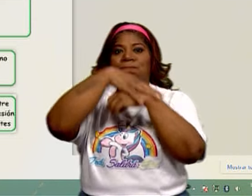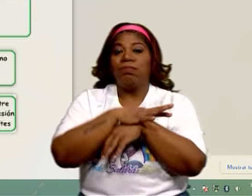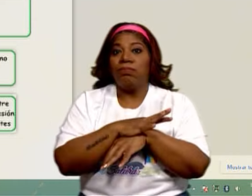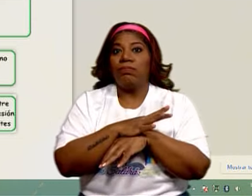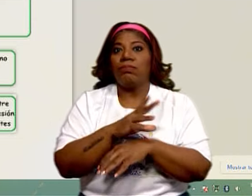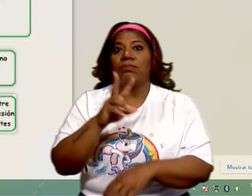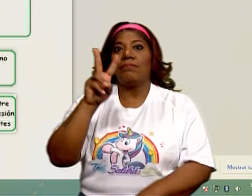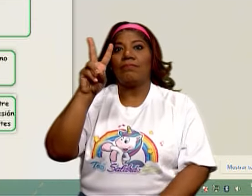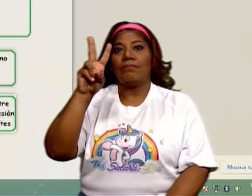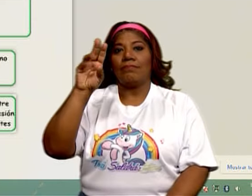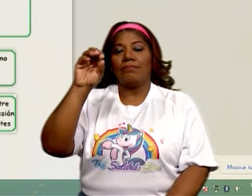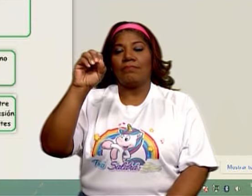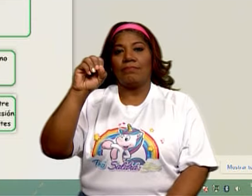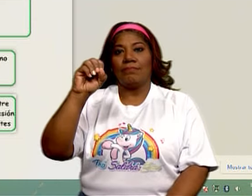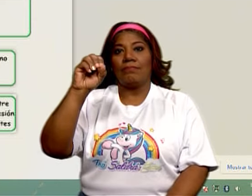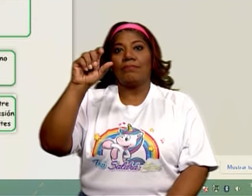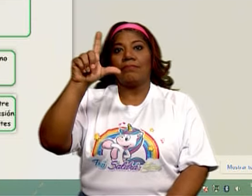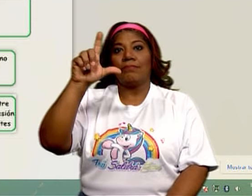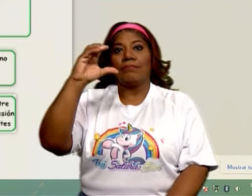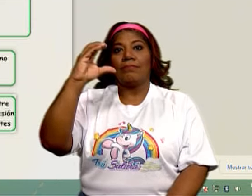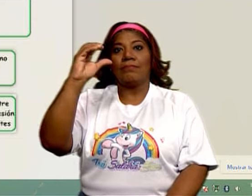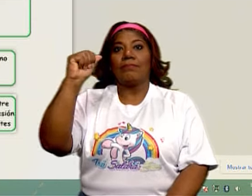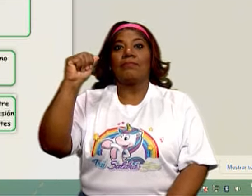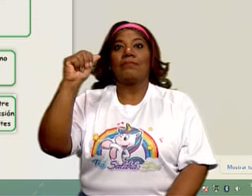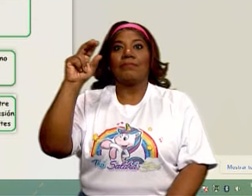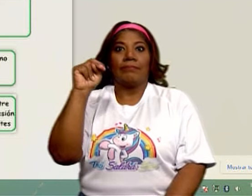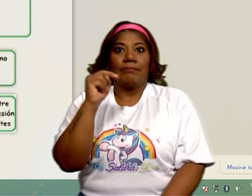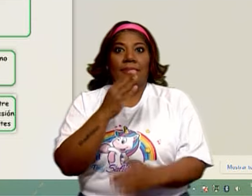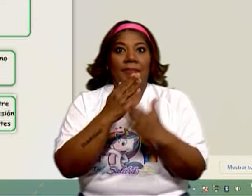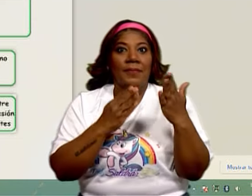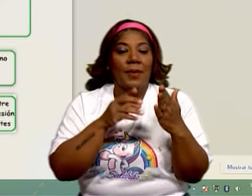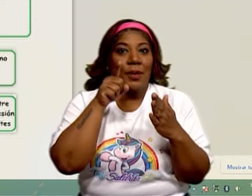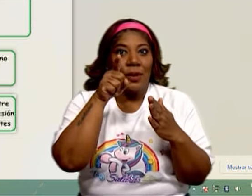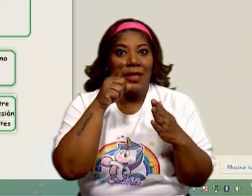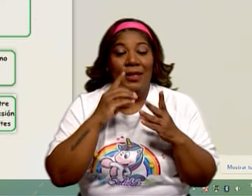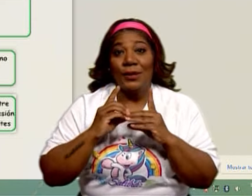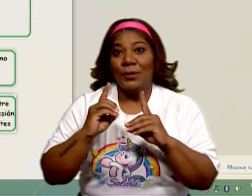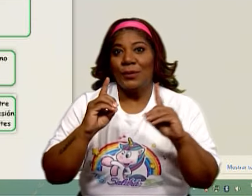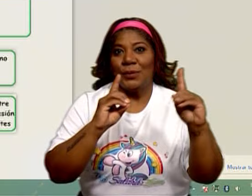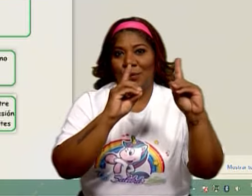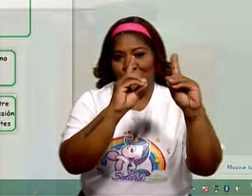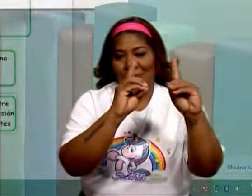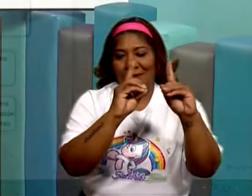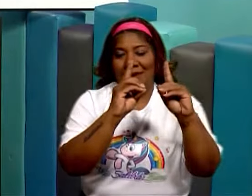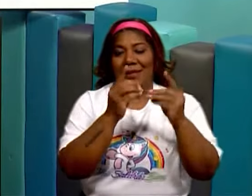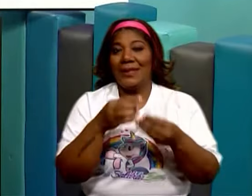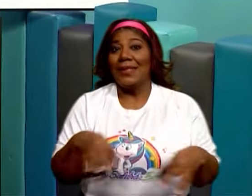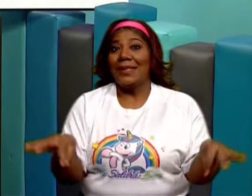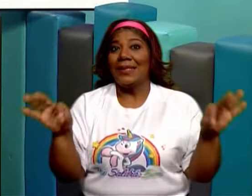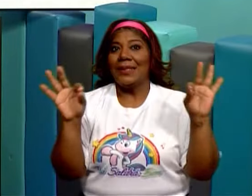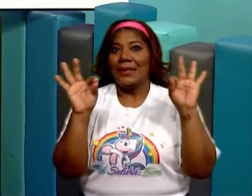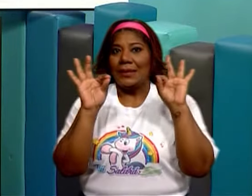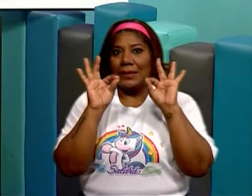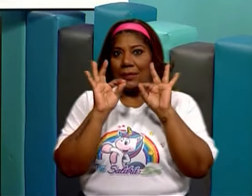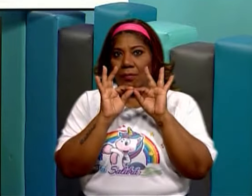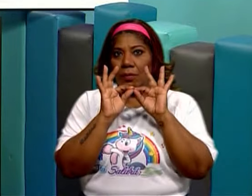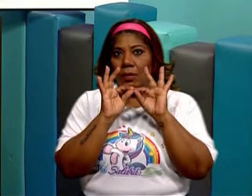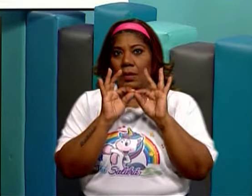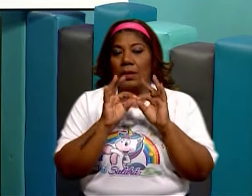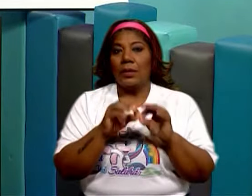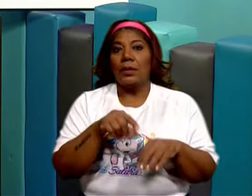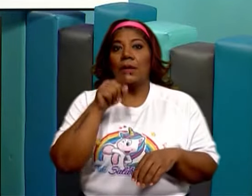distrito donde estemos viviendo. Bien. Como podrás ver aquí, vamos a colocar según la imagen